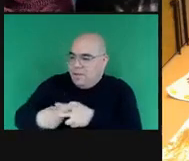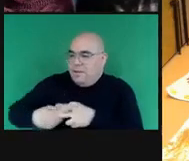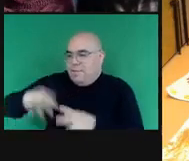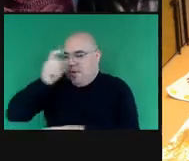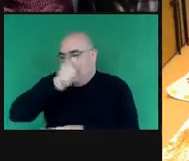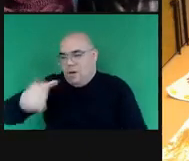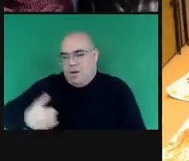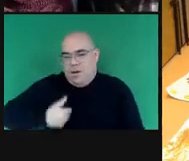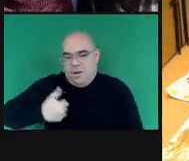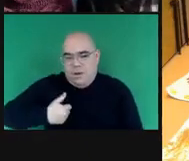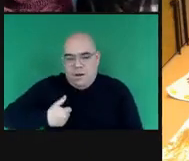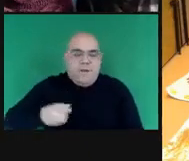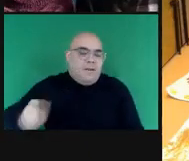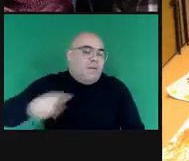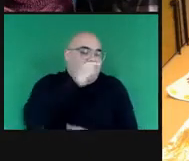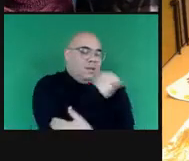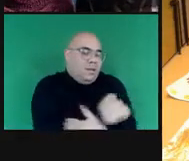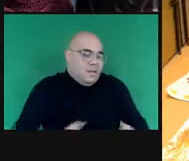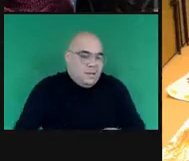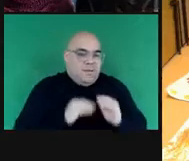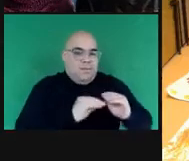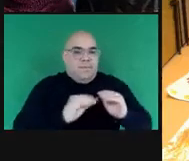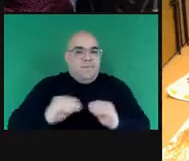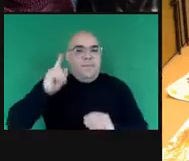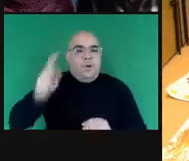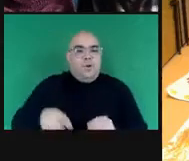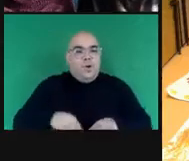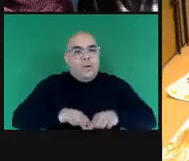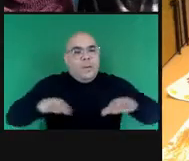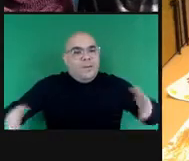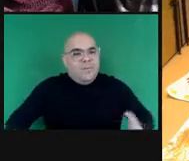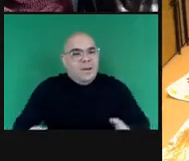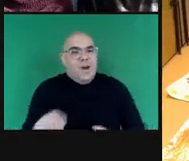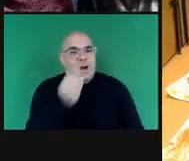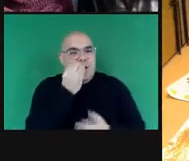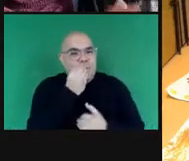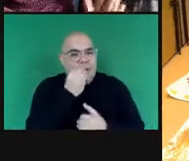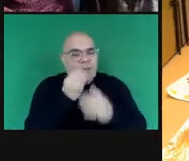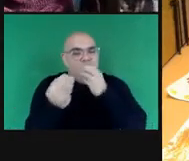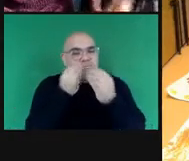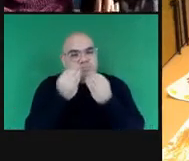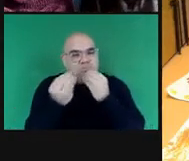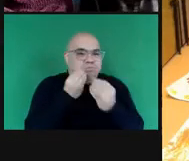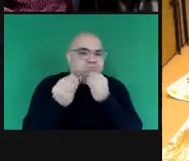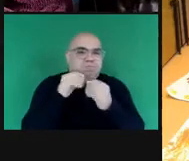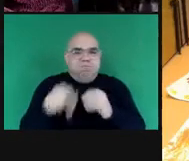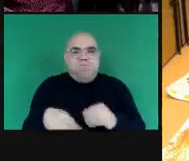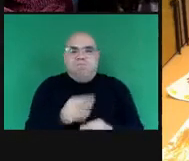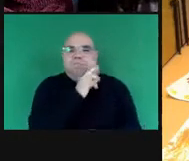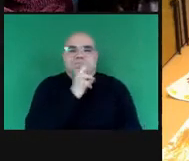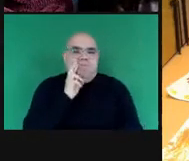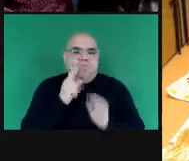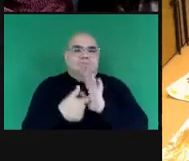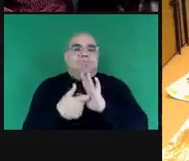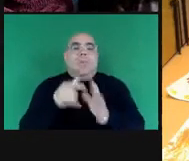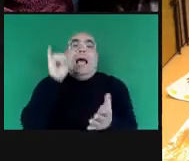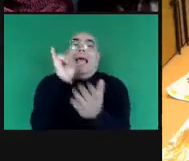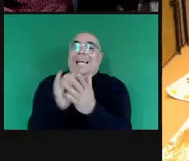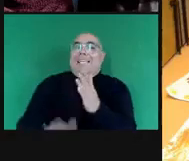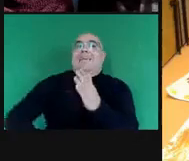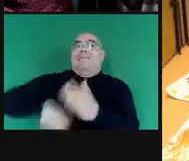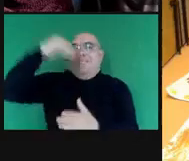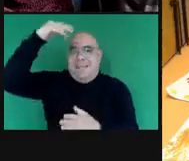que con los niños, ya que tienen un comedor público ahí, y con ellos empezamos a desarrollar estas actividades